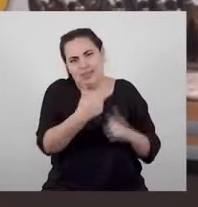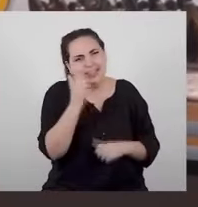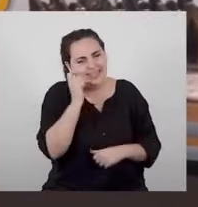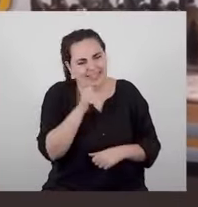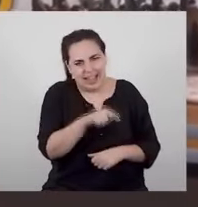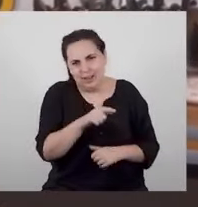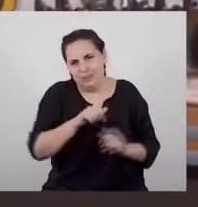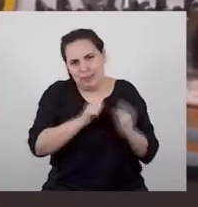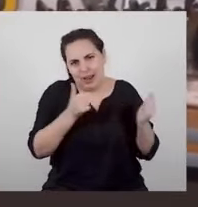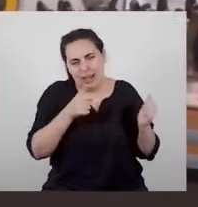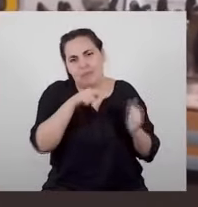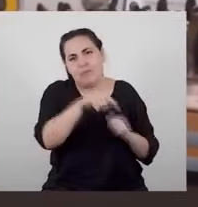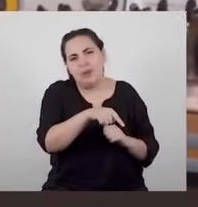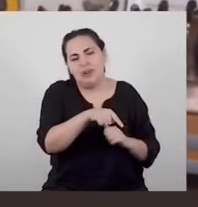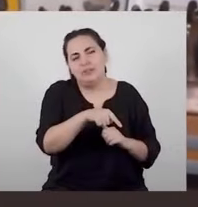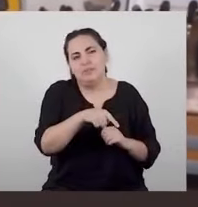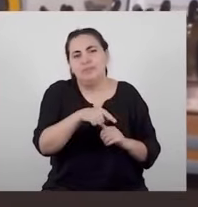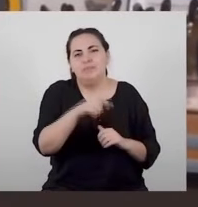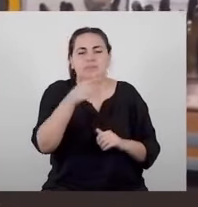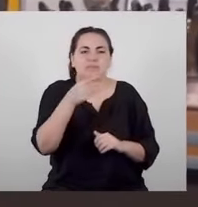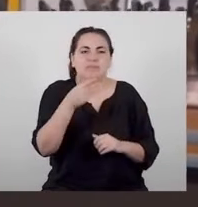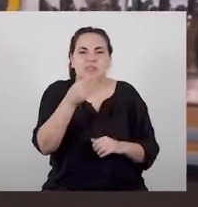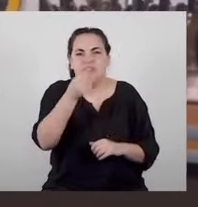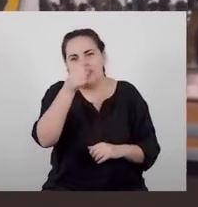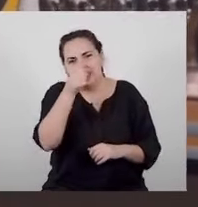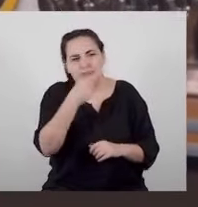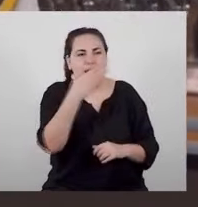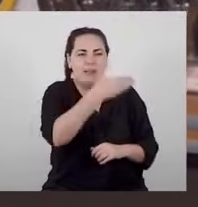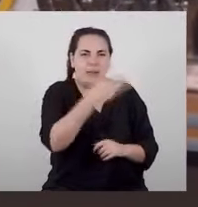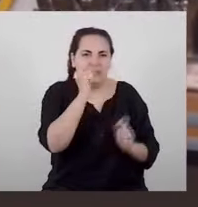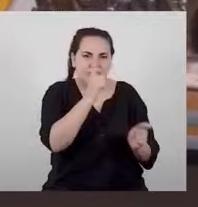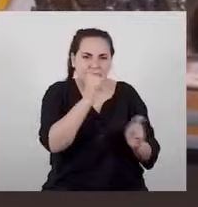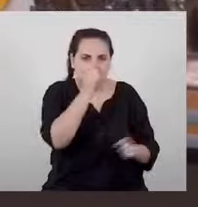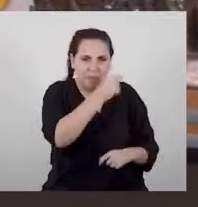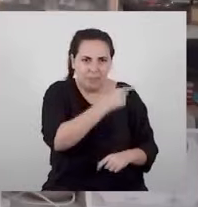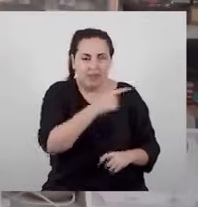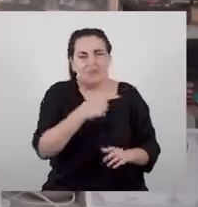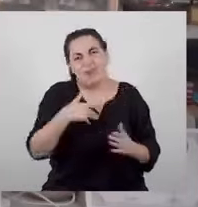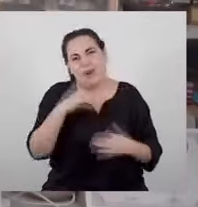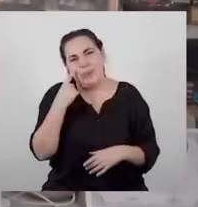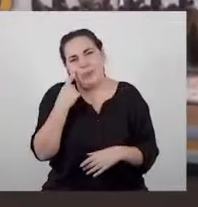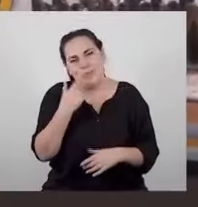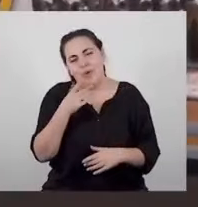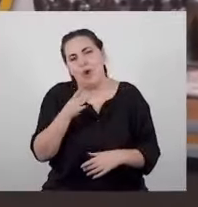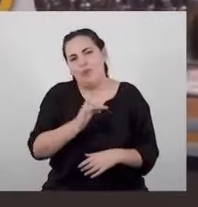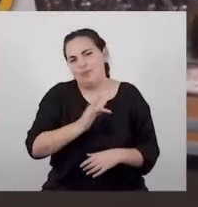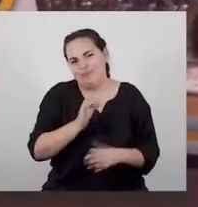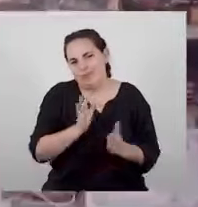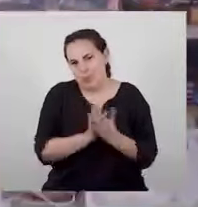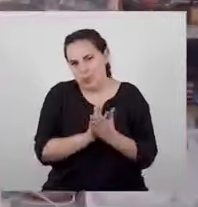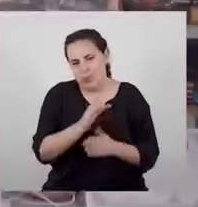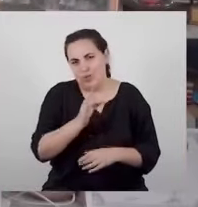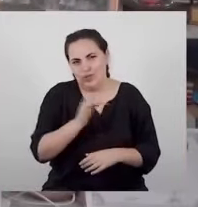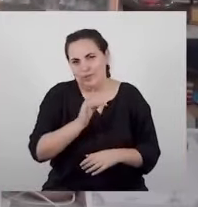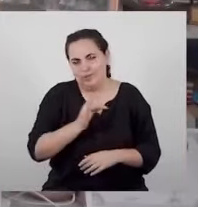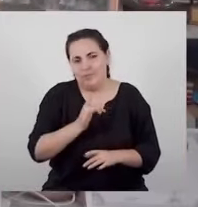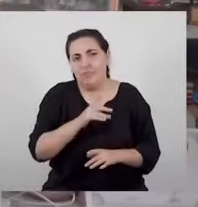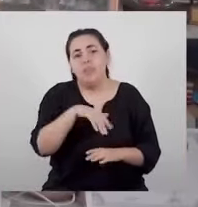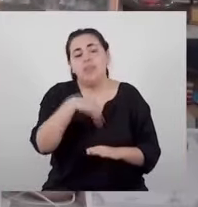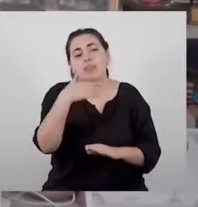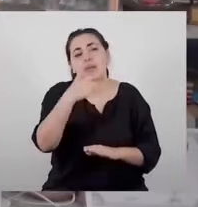así que él se veía los fines de semana con la familia del papá y él vivía conmigo éramos siempre los dos los dos para todos después él